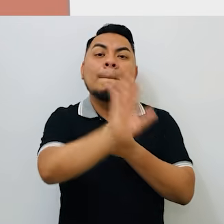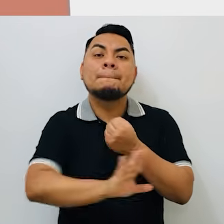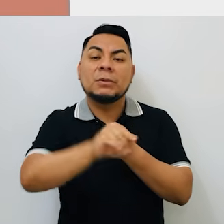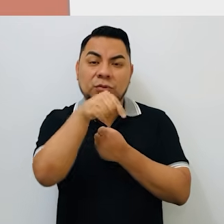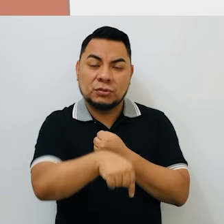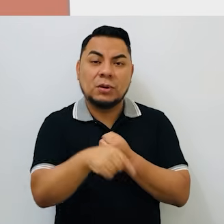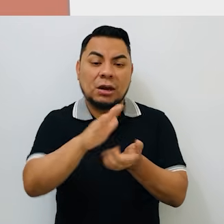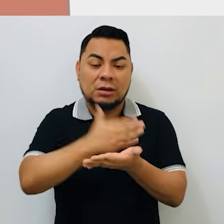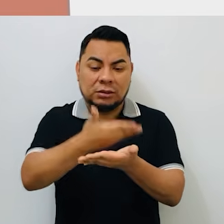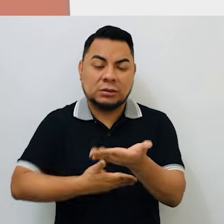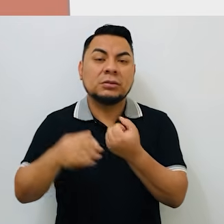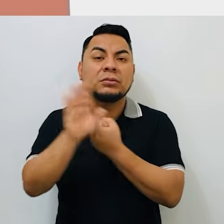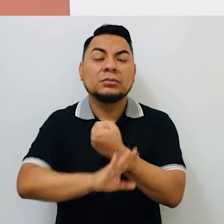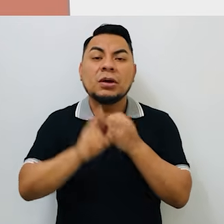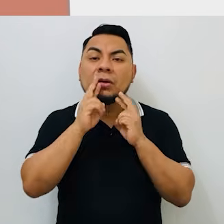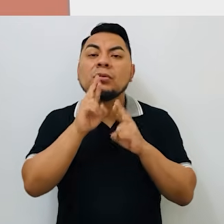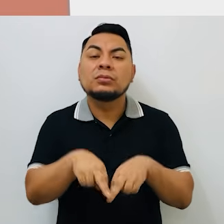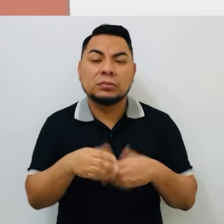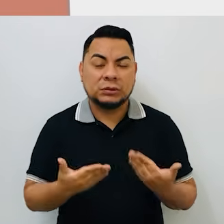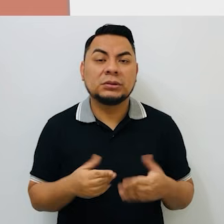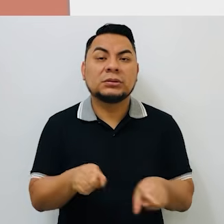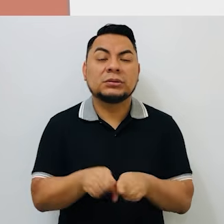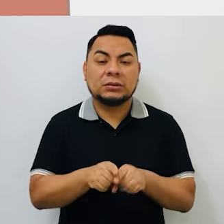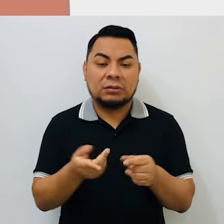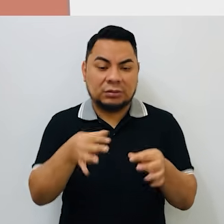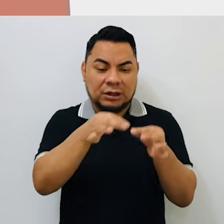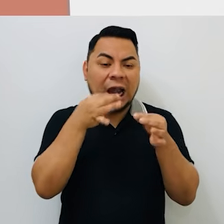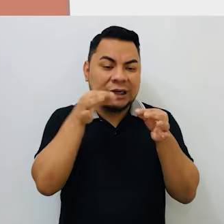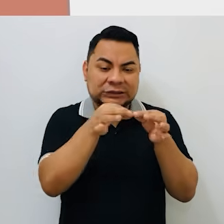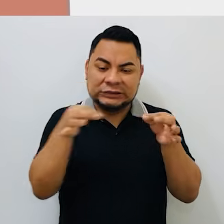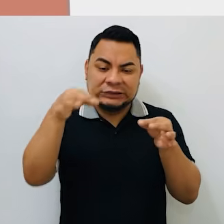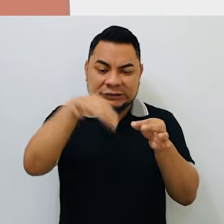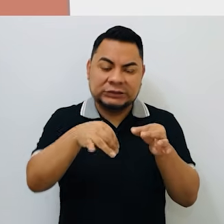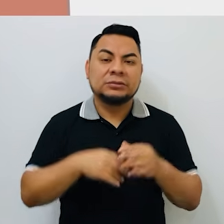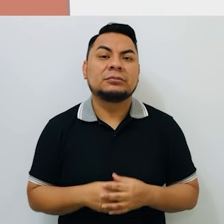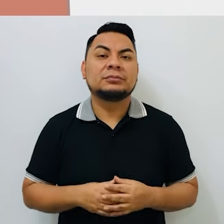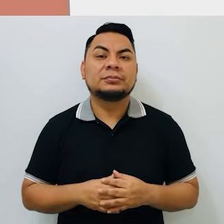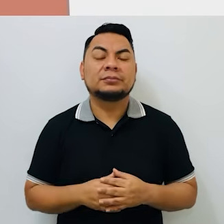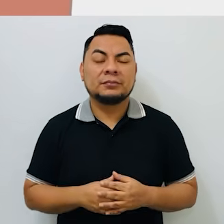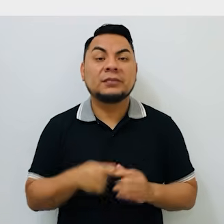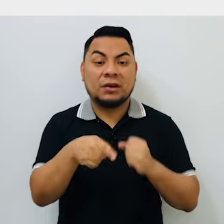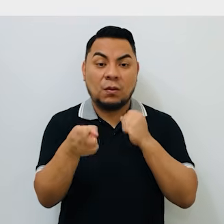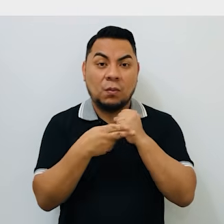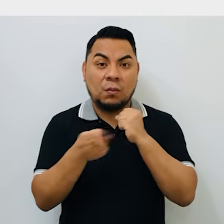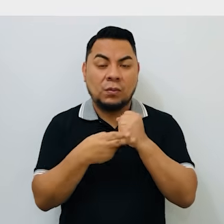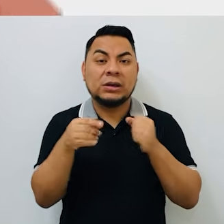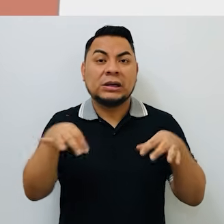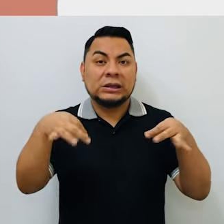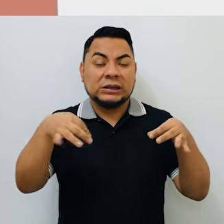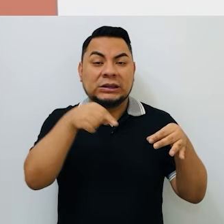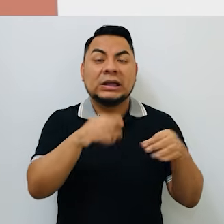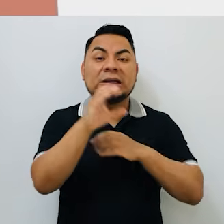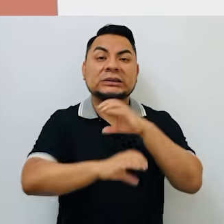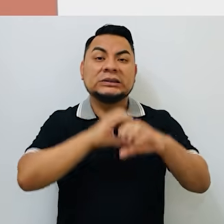regional protegida con la lámina de protección de resultados y los cierran con la etiqueta de seguridad. Guardan en el sobre